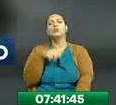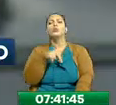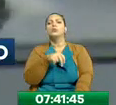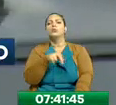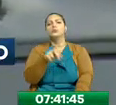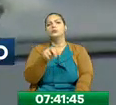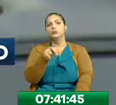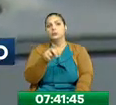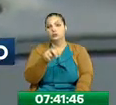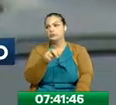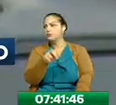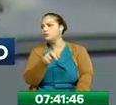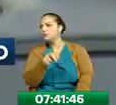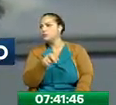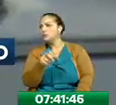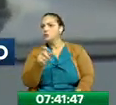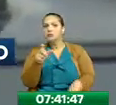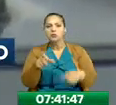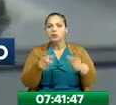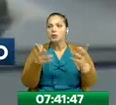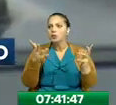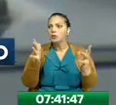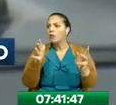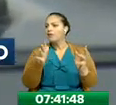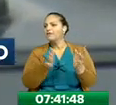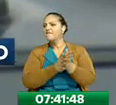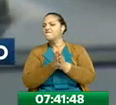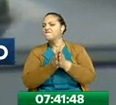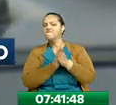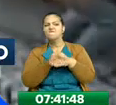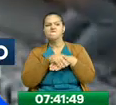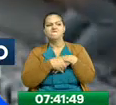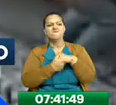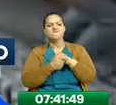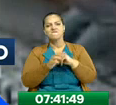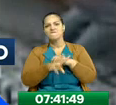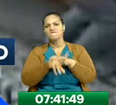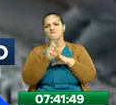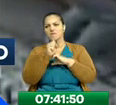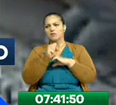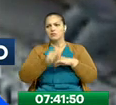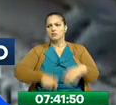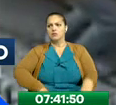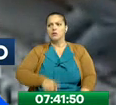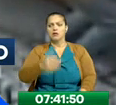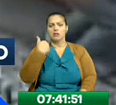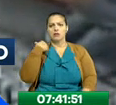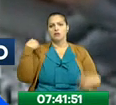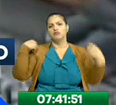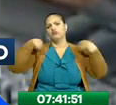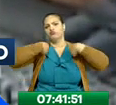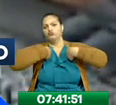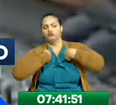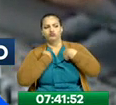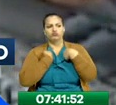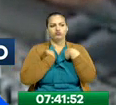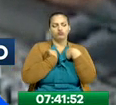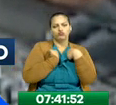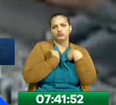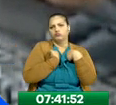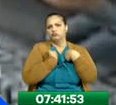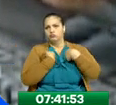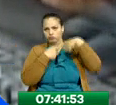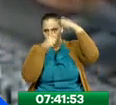Ya cuando ya no ven mucha gente, ahí ellos realizan su... El pillo carga una mochila y una gorra, pero el